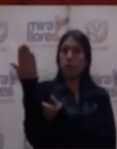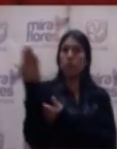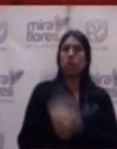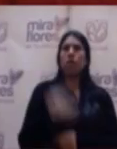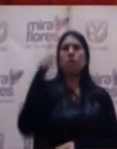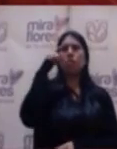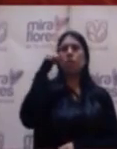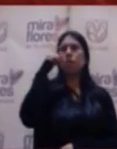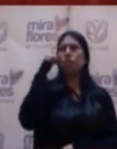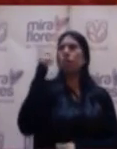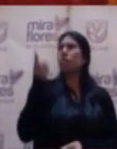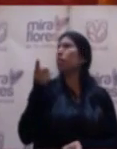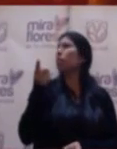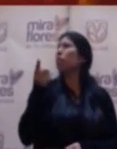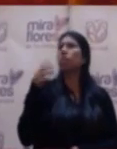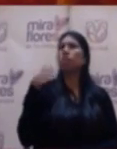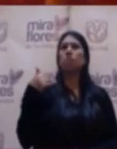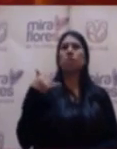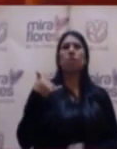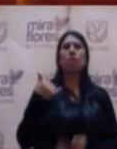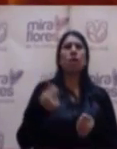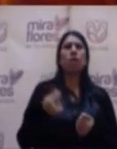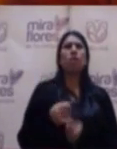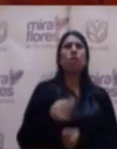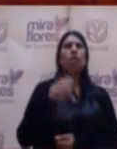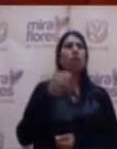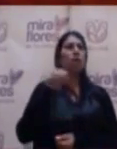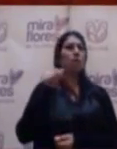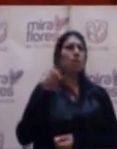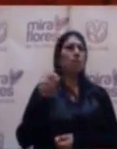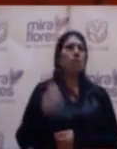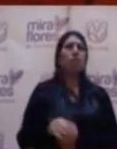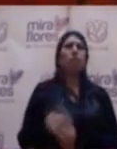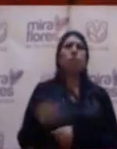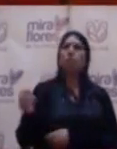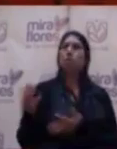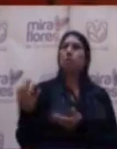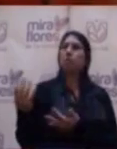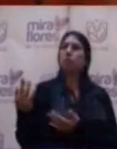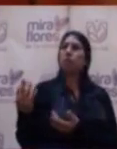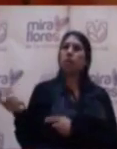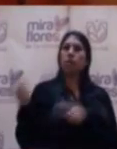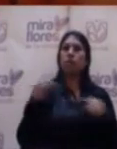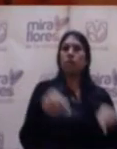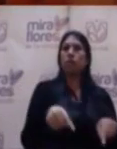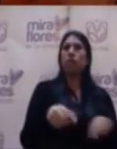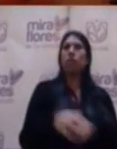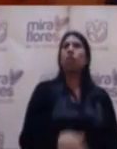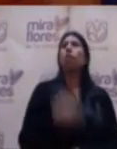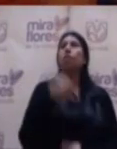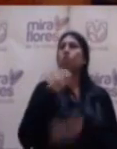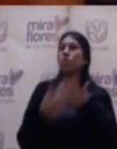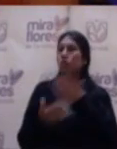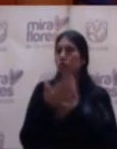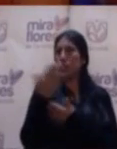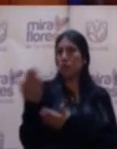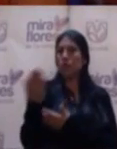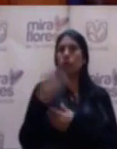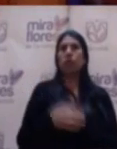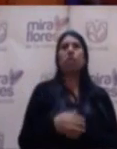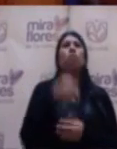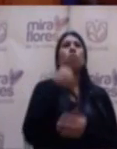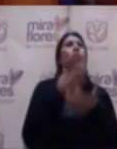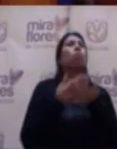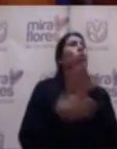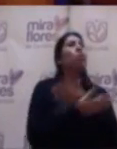Creo que están llamando al regidor de Alberti, ¿no? Vamos a esperar que se acerque. Regidor de Alberti, buen día, ¿cómo le va? Bien, muy buenos días